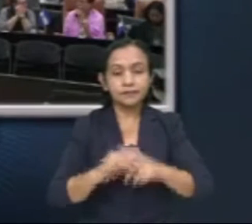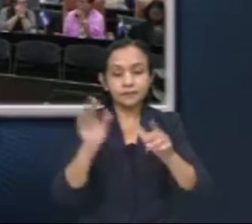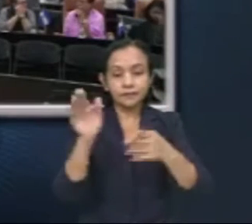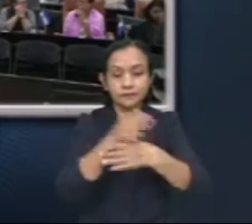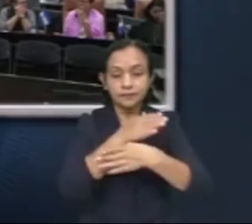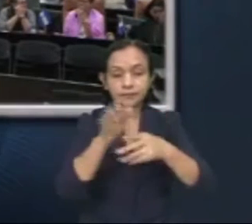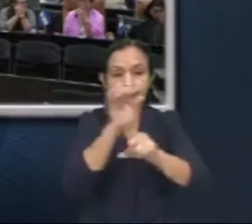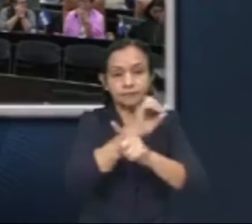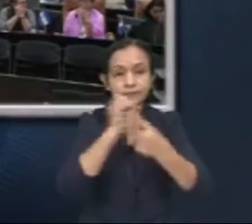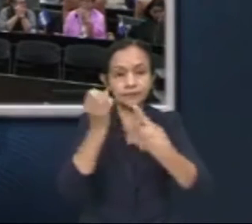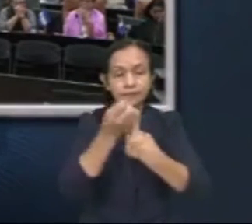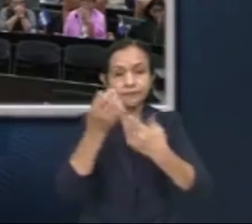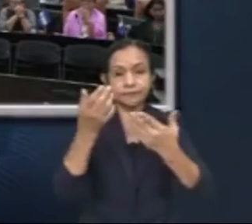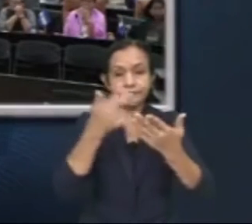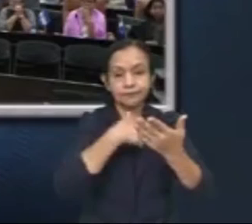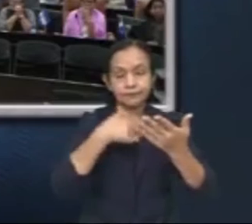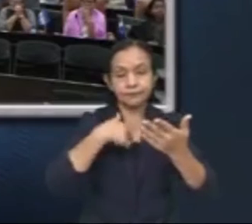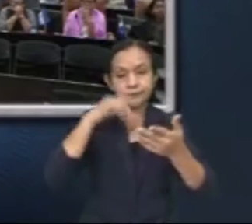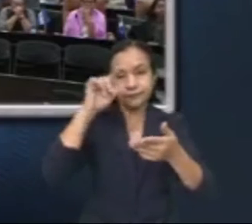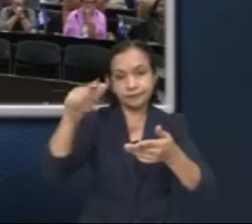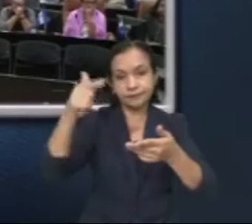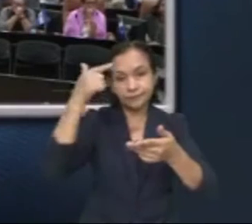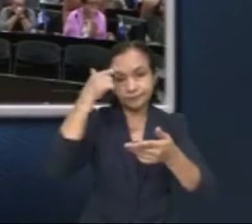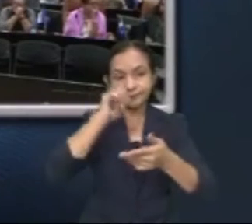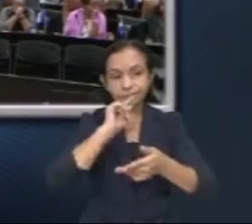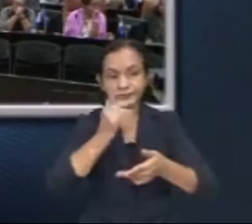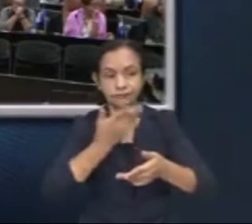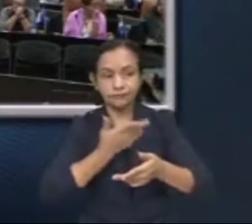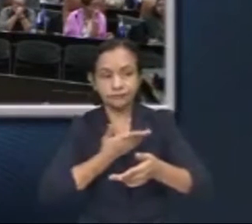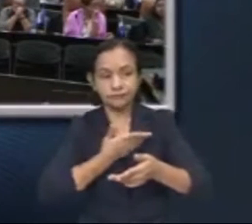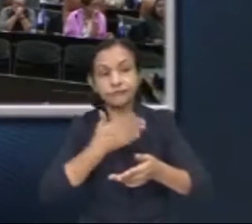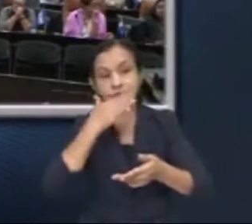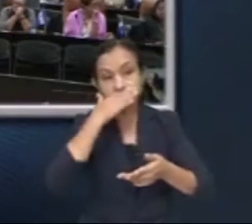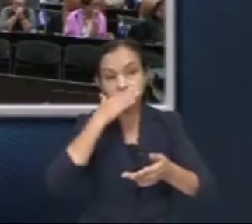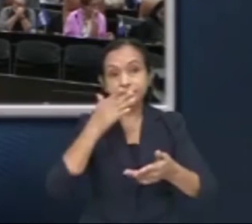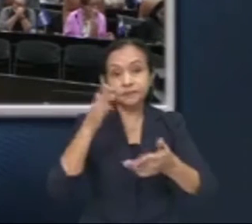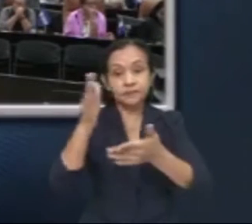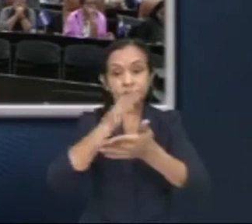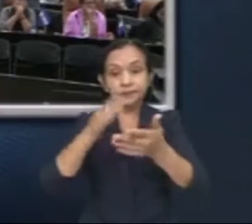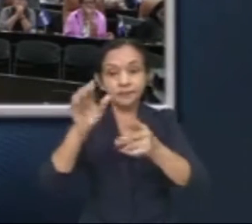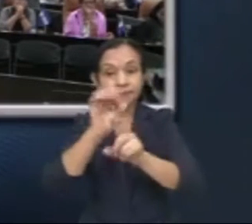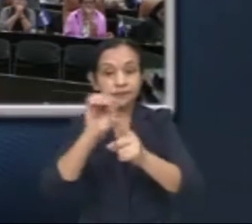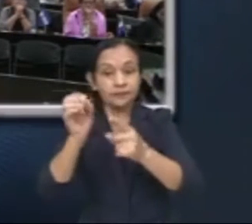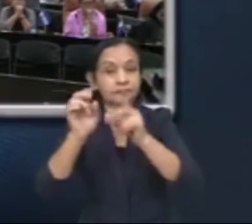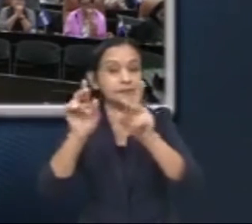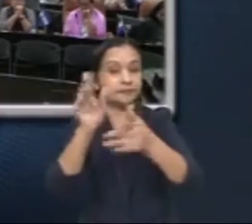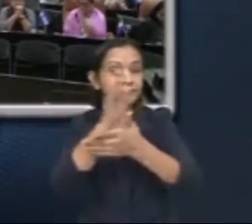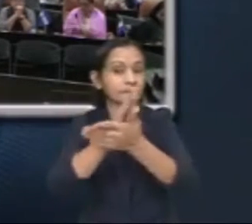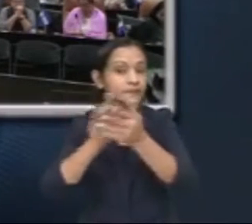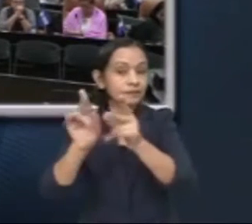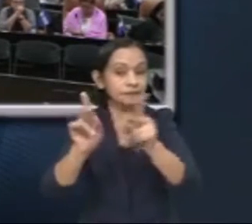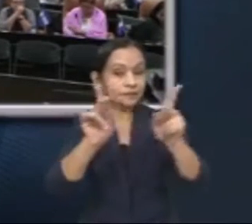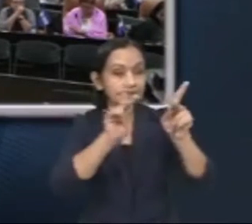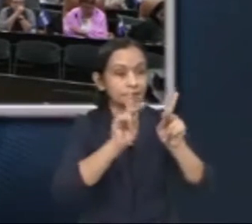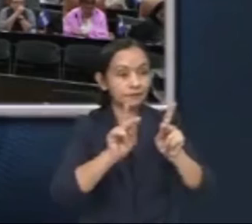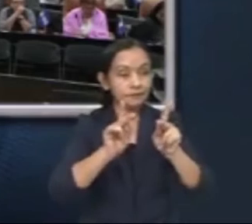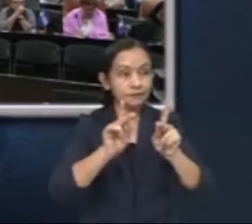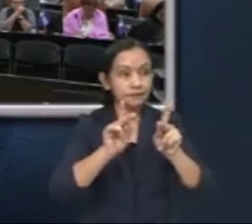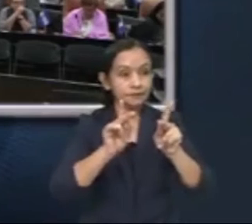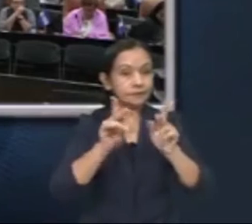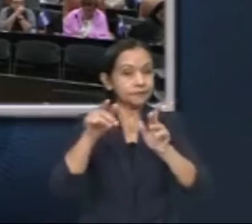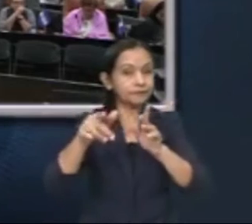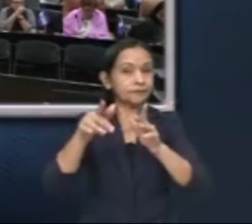organismos que nos adversan a nuestro gobierno, a nuestro modelo y las personas comprometidas con el